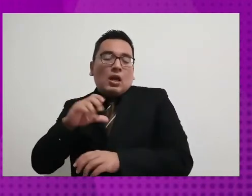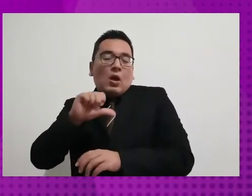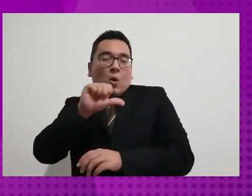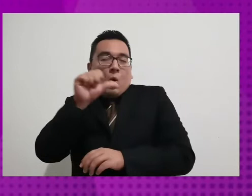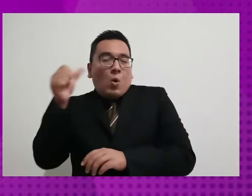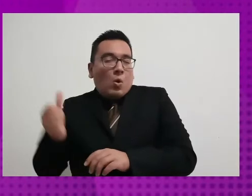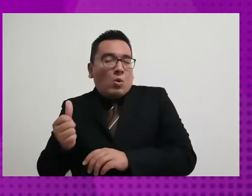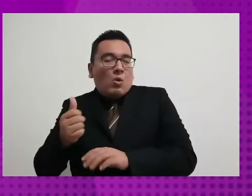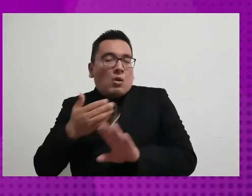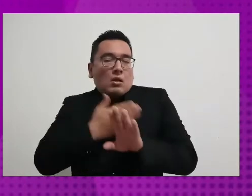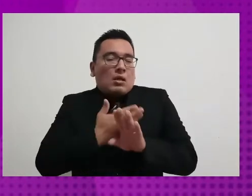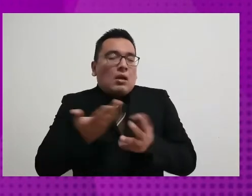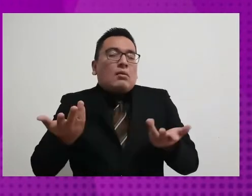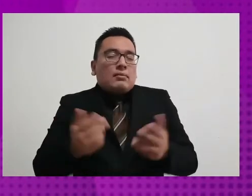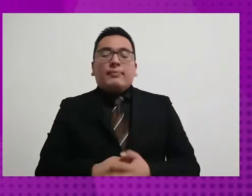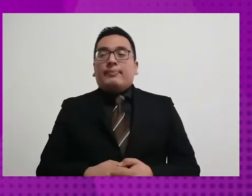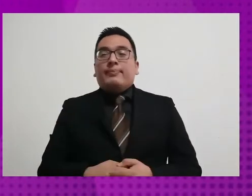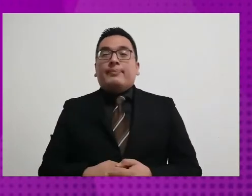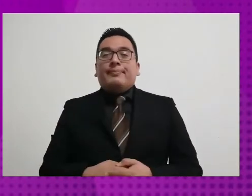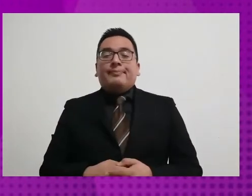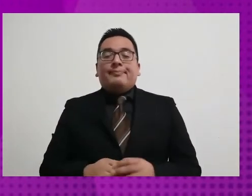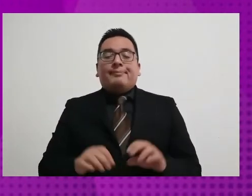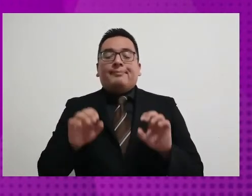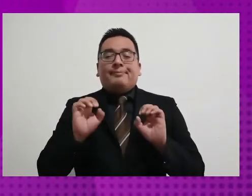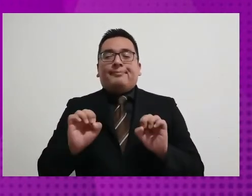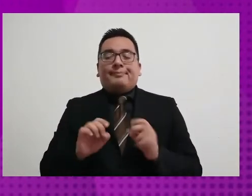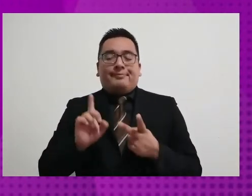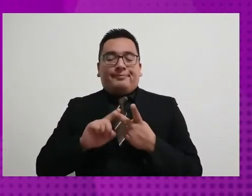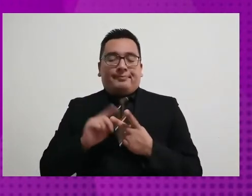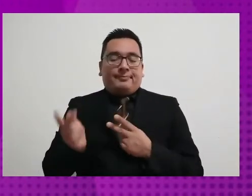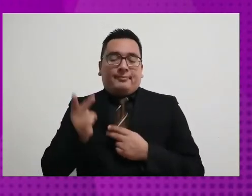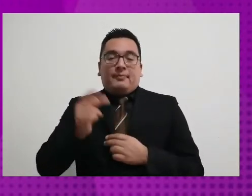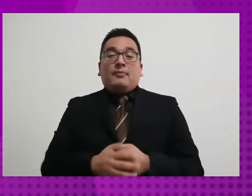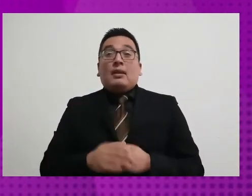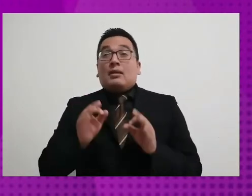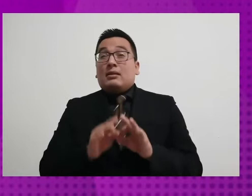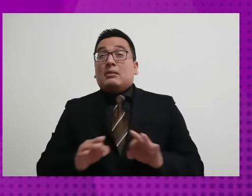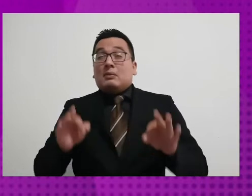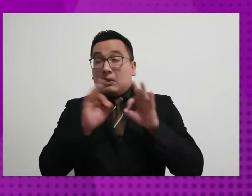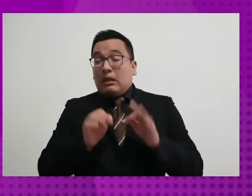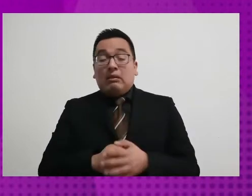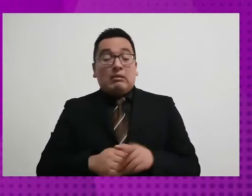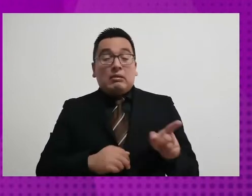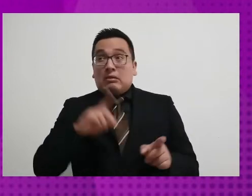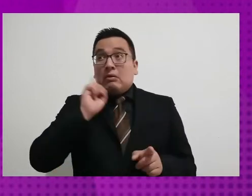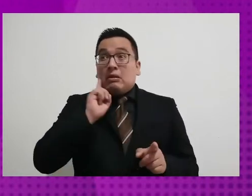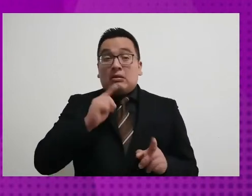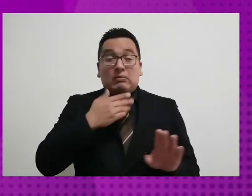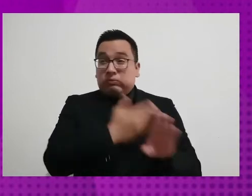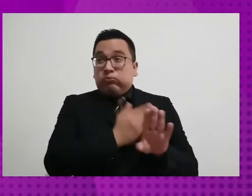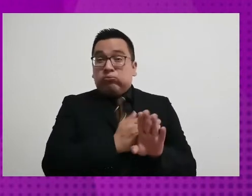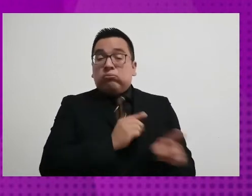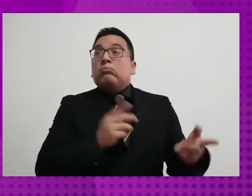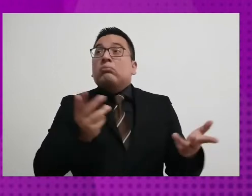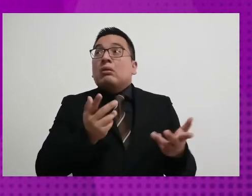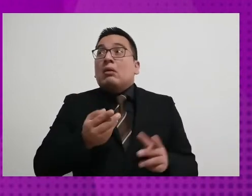contemplar algún otro tipo de violencia. Y por otro lado, lo que señalas, ¿no? La importancia de la denuncia. Para que esto sea eficaz,